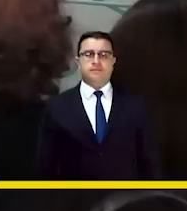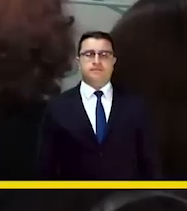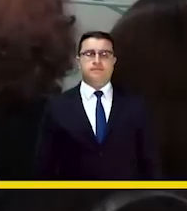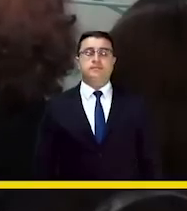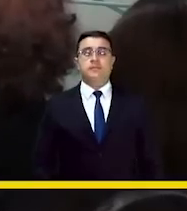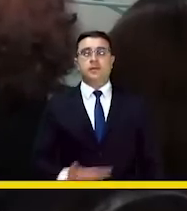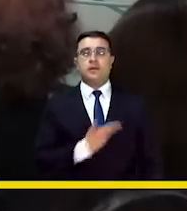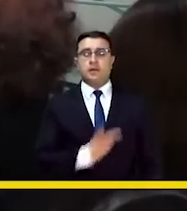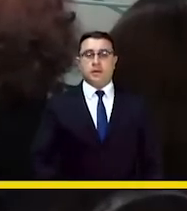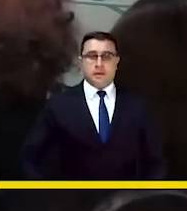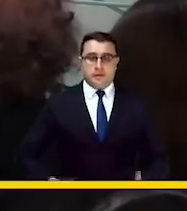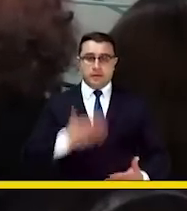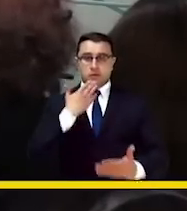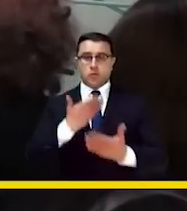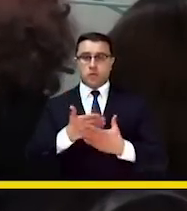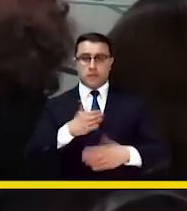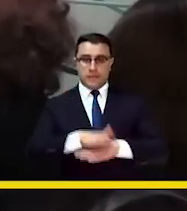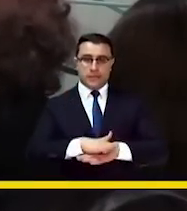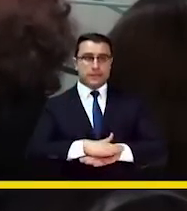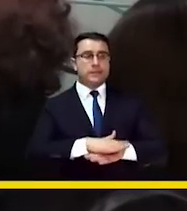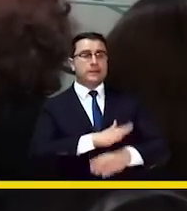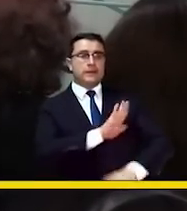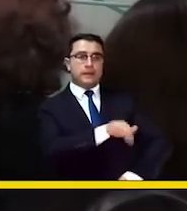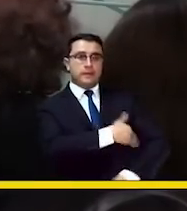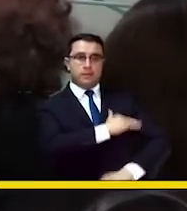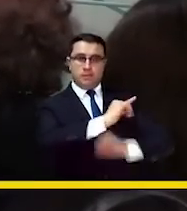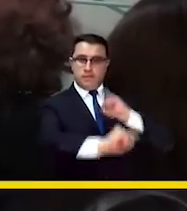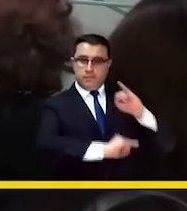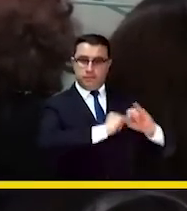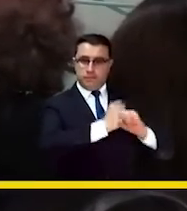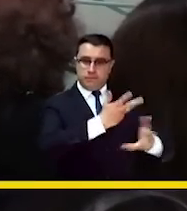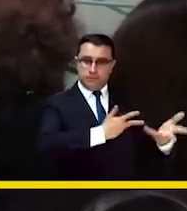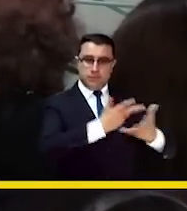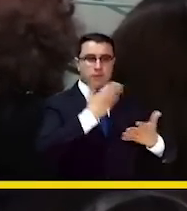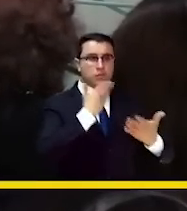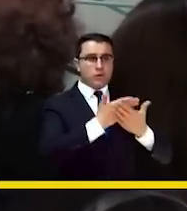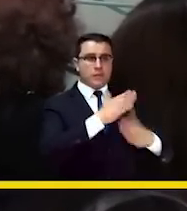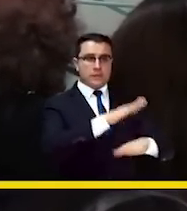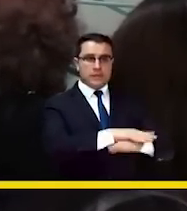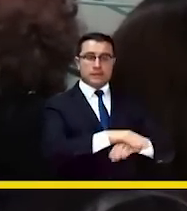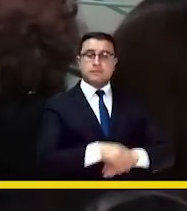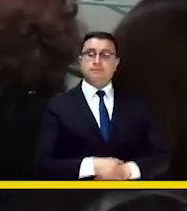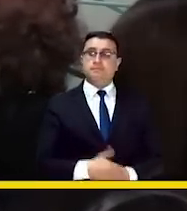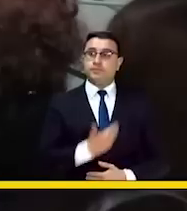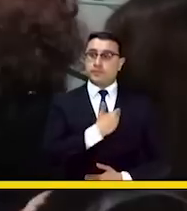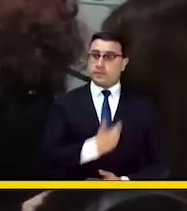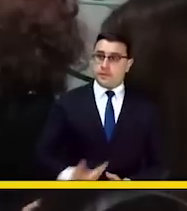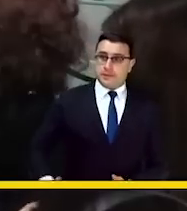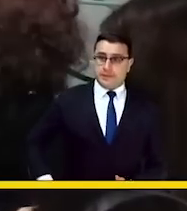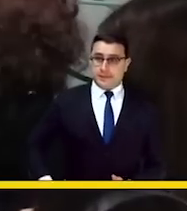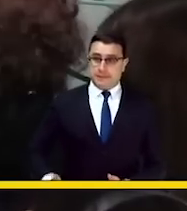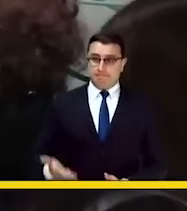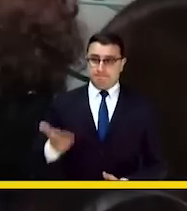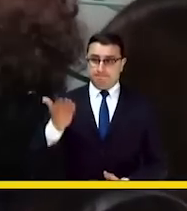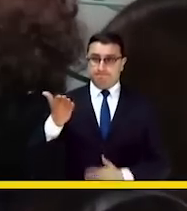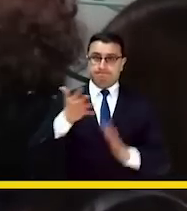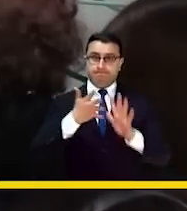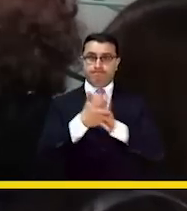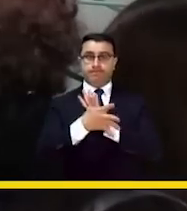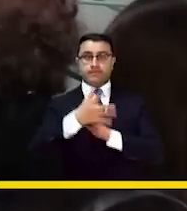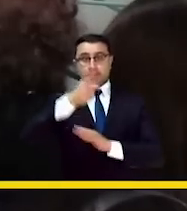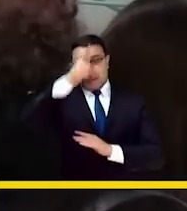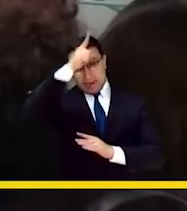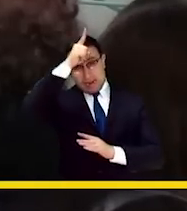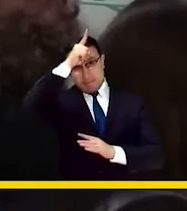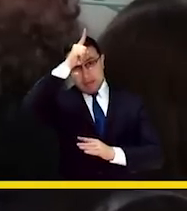Buenas tardes, señor canciller. Buenas tardes. El presidente de la República ha señalado que Alemania